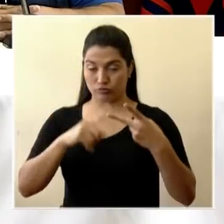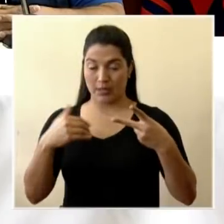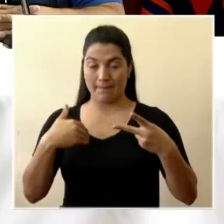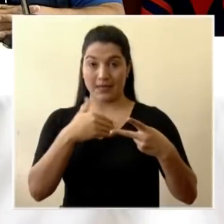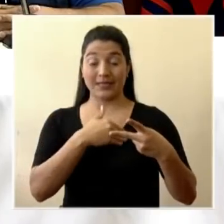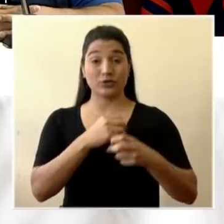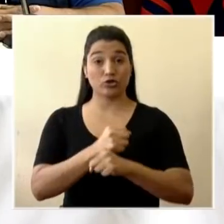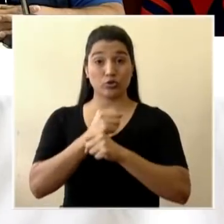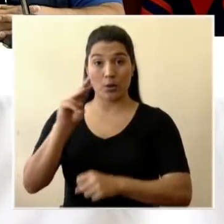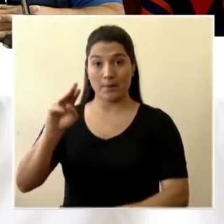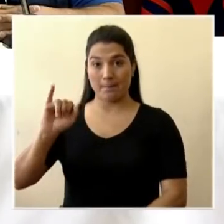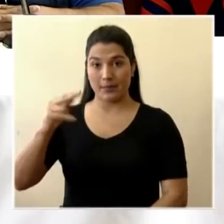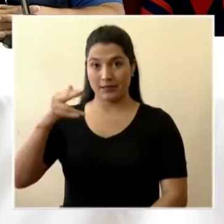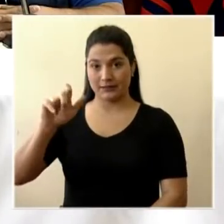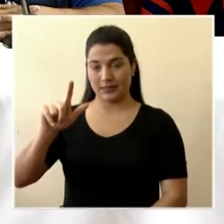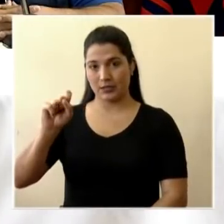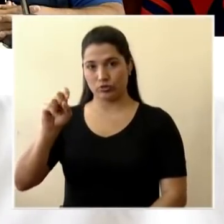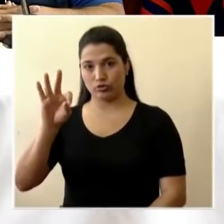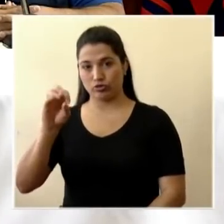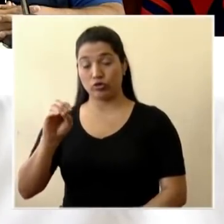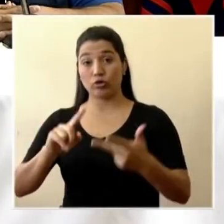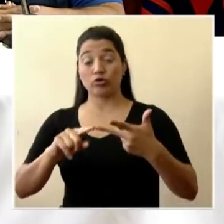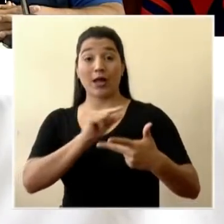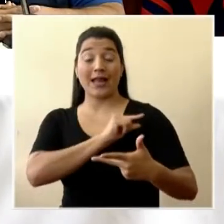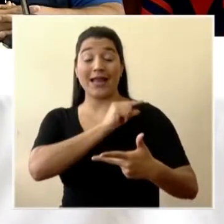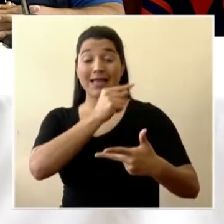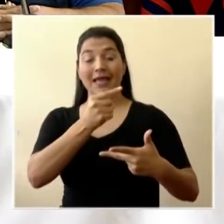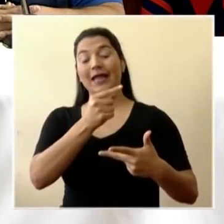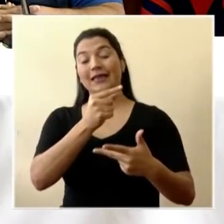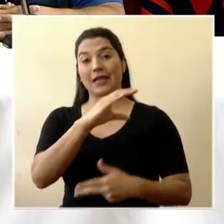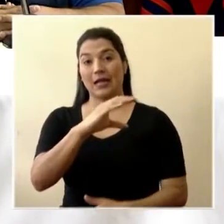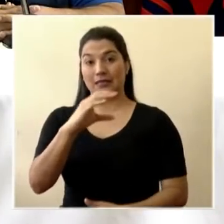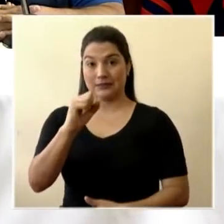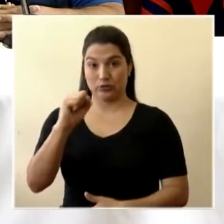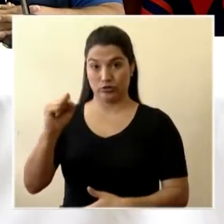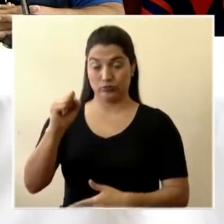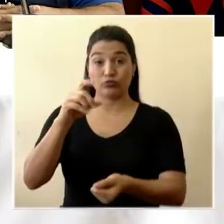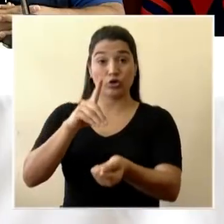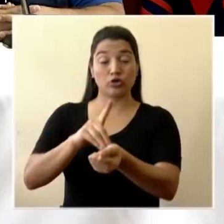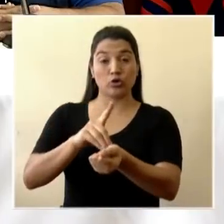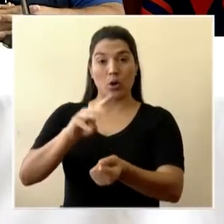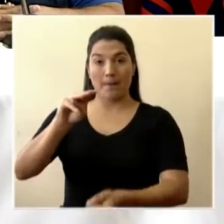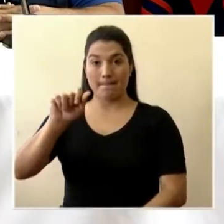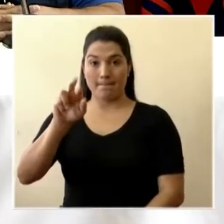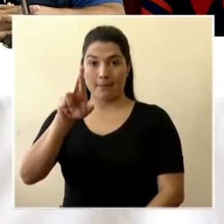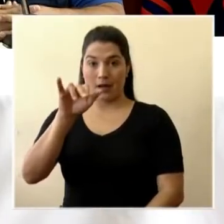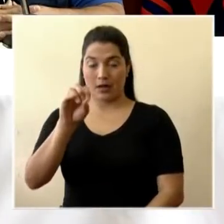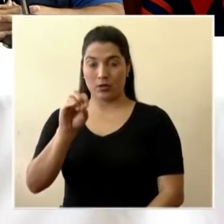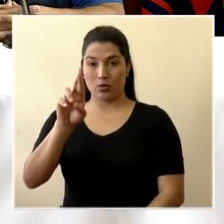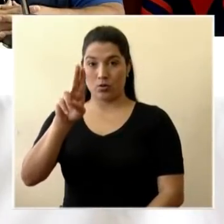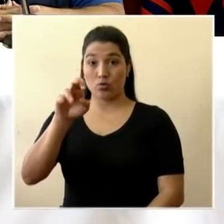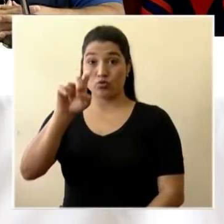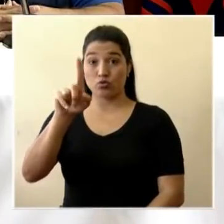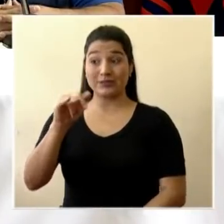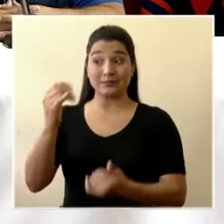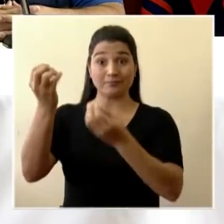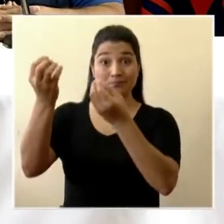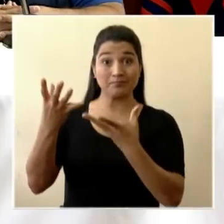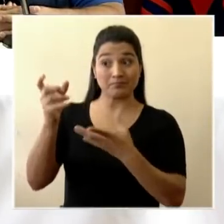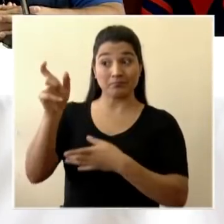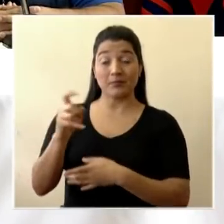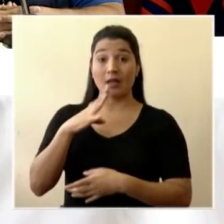Michael Soto, y el gerente médico de la Caja Costarricense del Seguro Social, doctor Mario Ruiz. Recibimos el mensaje y reporte de la situación COVID por